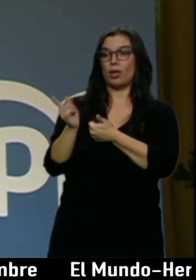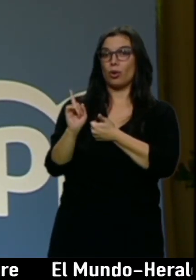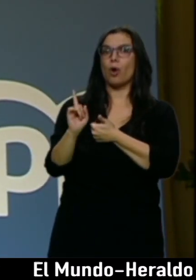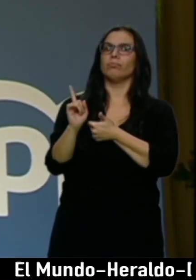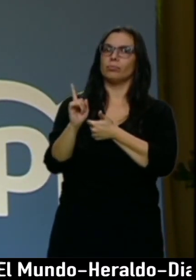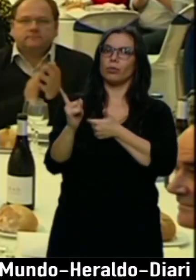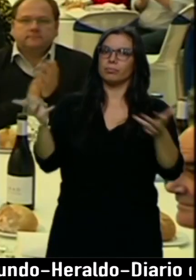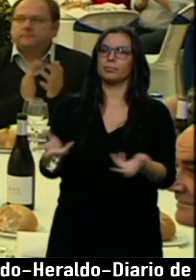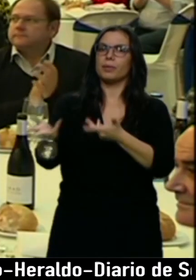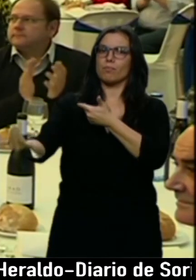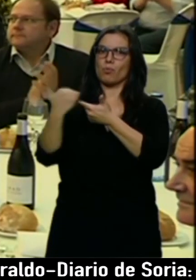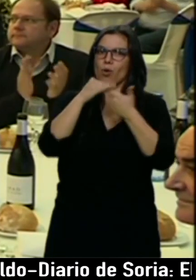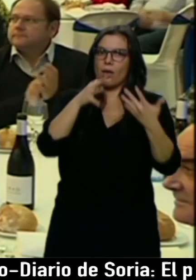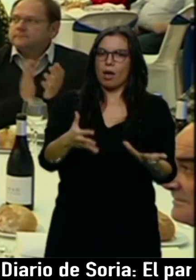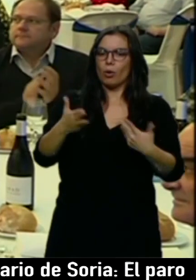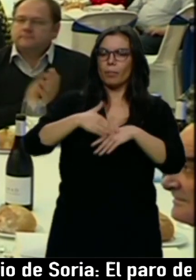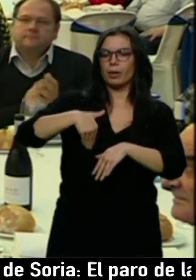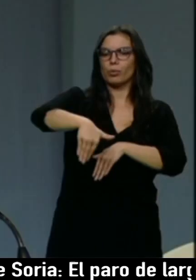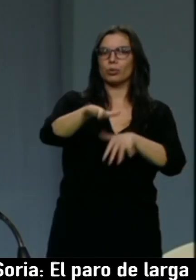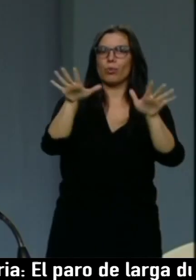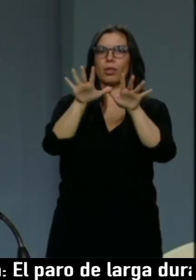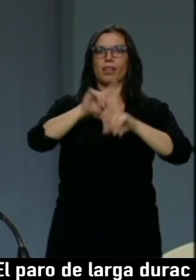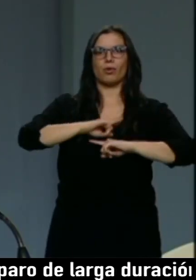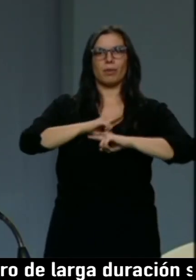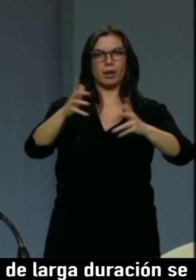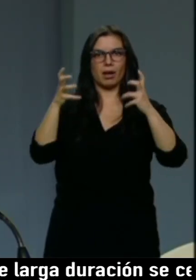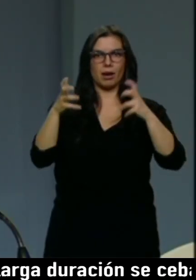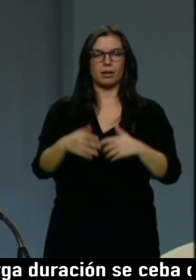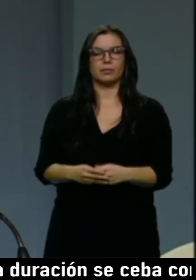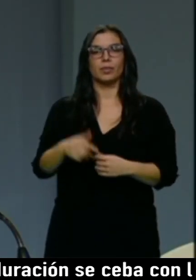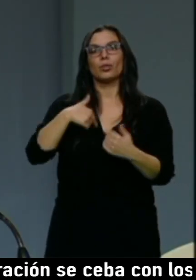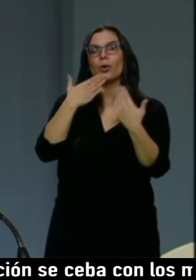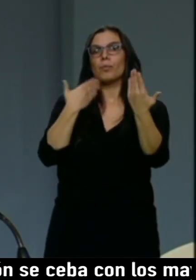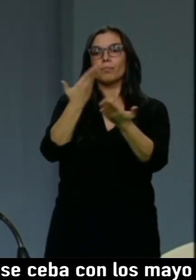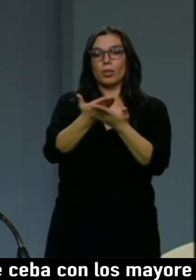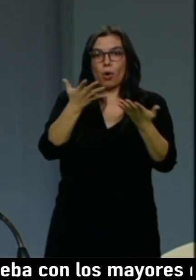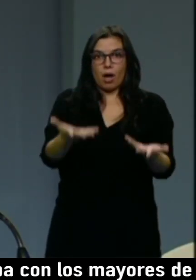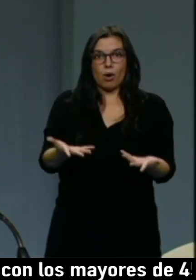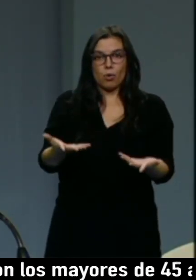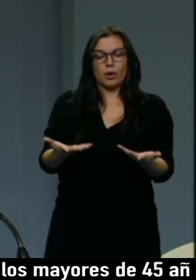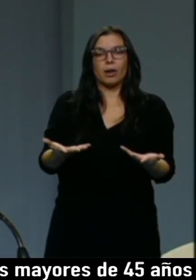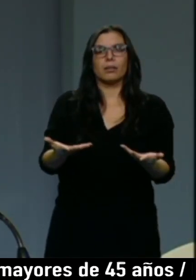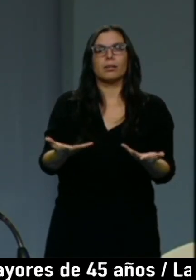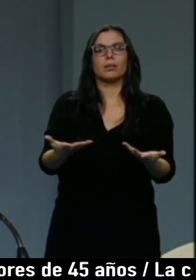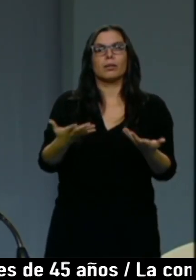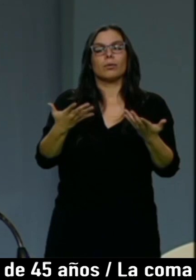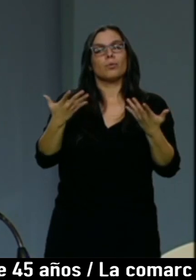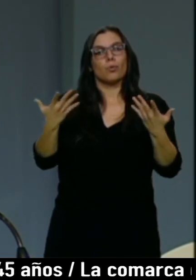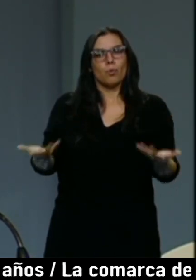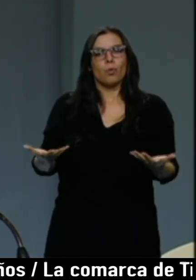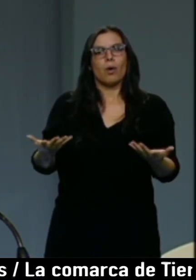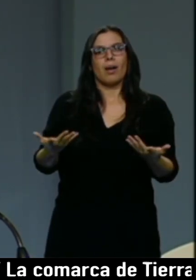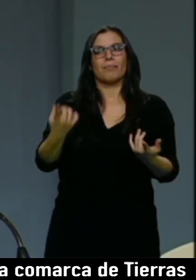ganar las elecciones del próximo 10 de noviembre. Yo lo que os pido en estos momentos es que convirtamos esa desgana de la